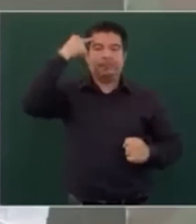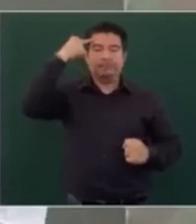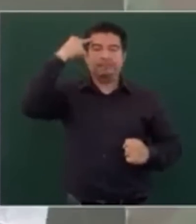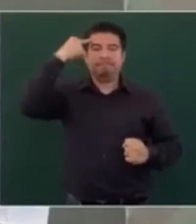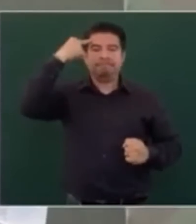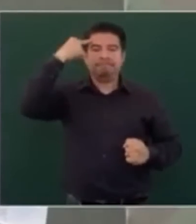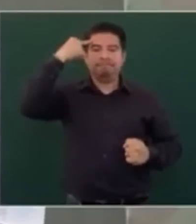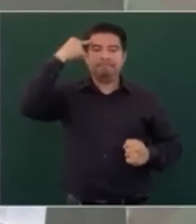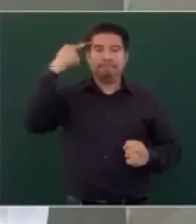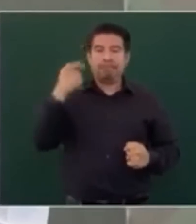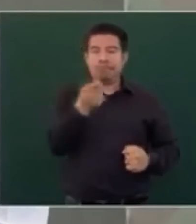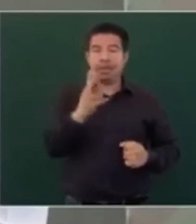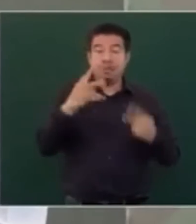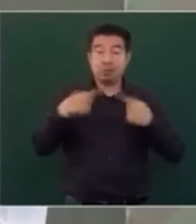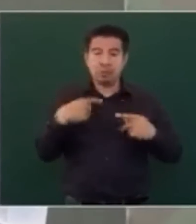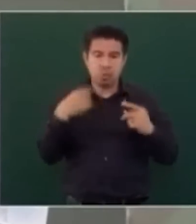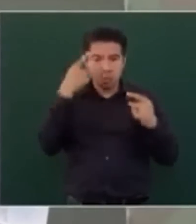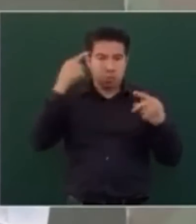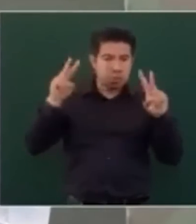No deja pasar nada.